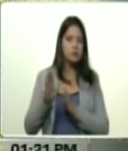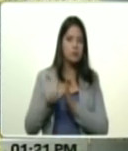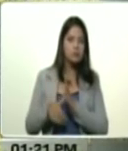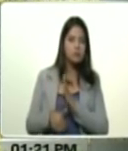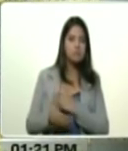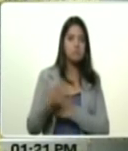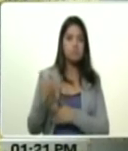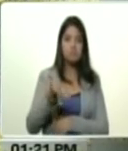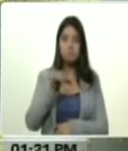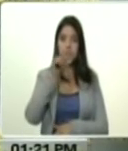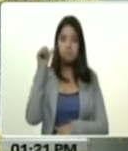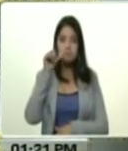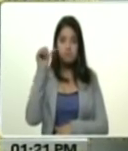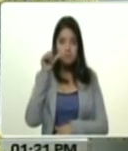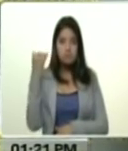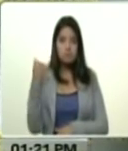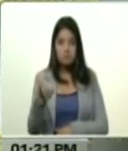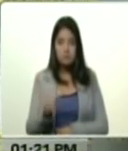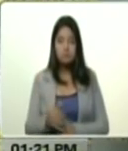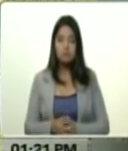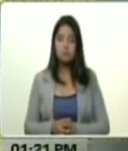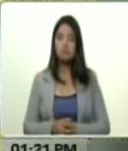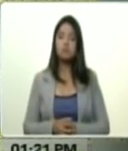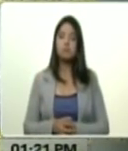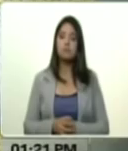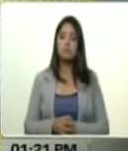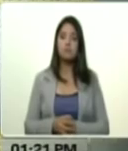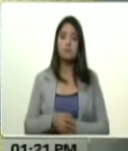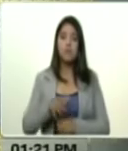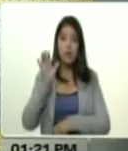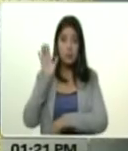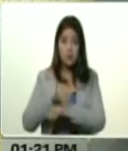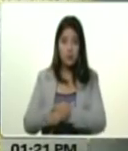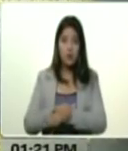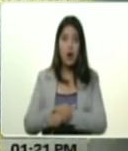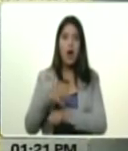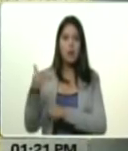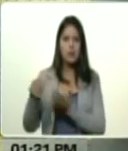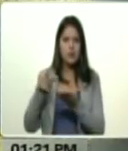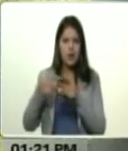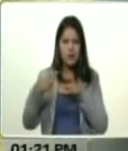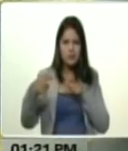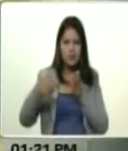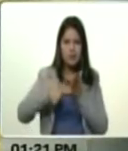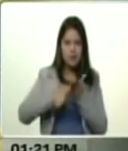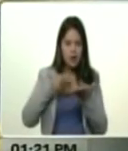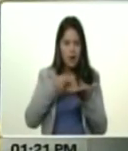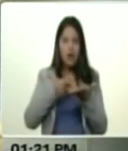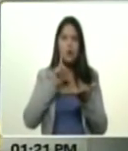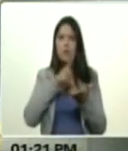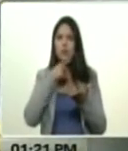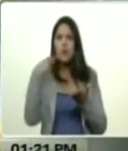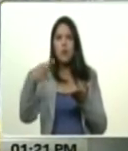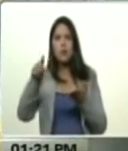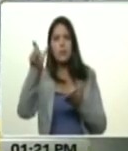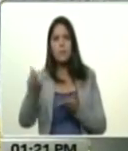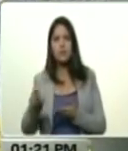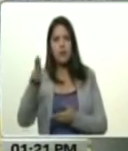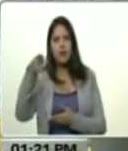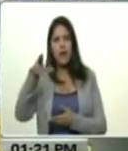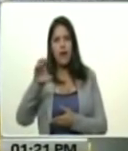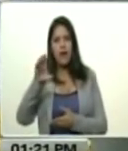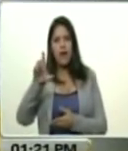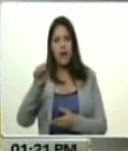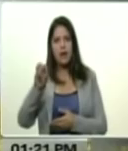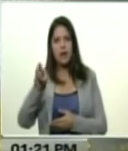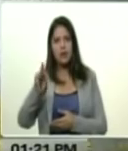sustancias estupefacientes, y al momento de su detención presenta una cédula de identidad con el nombre de Héctor Luis Vivas Chacón,